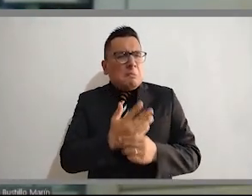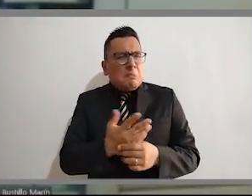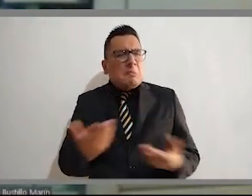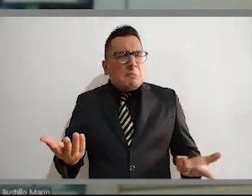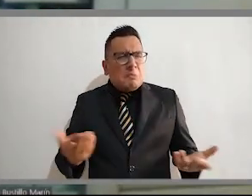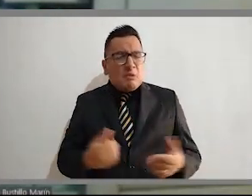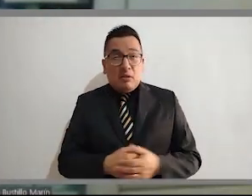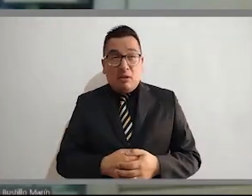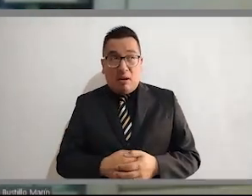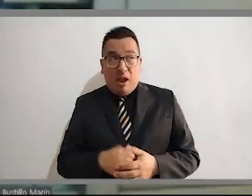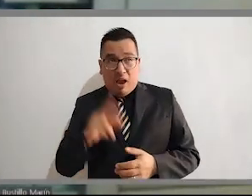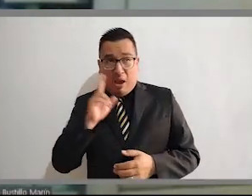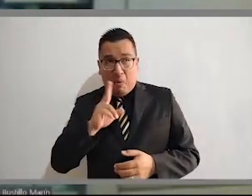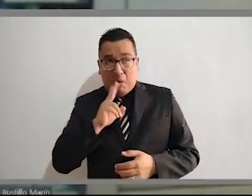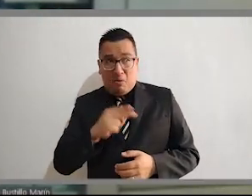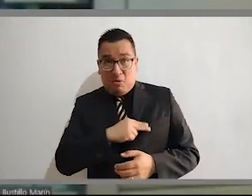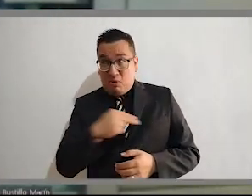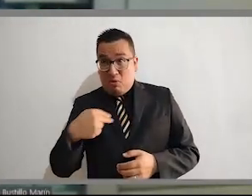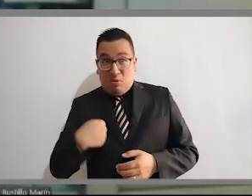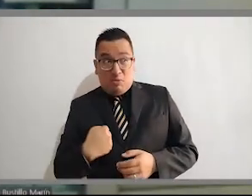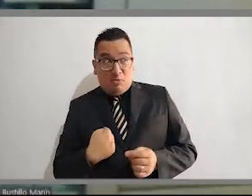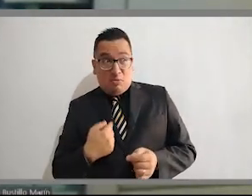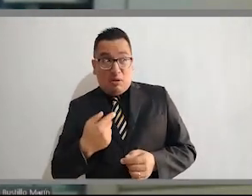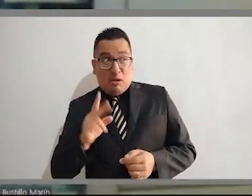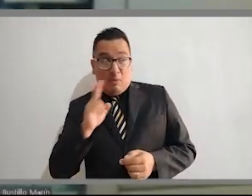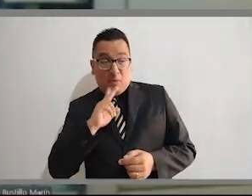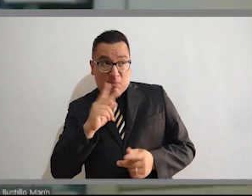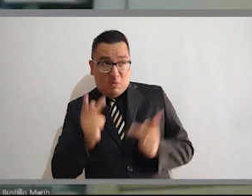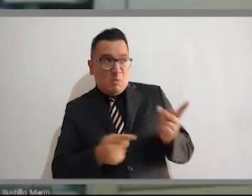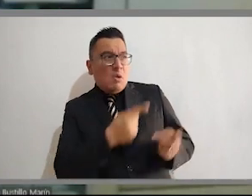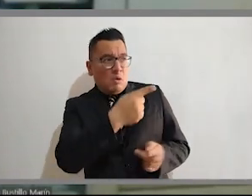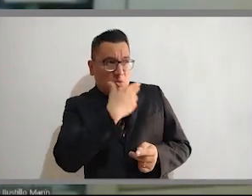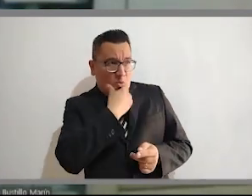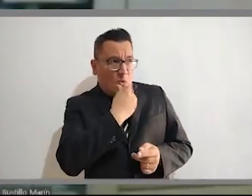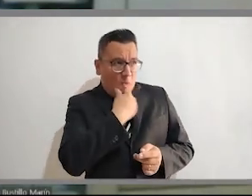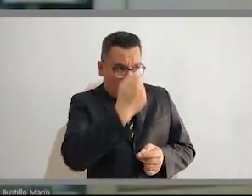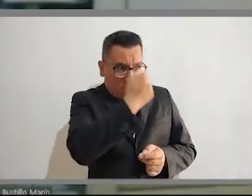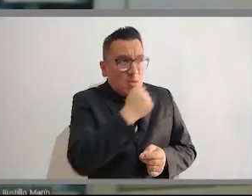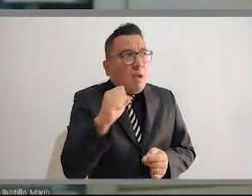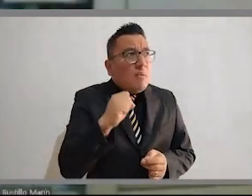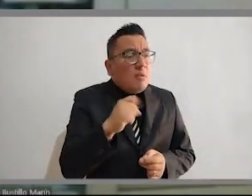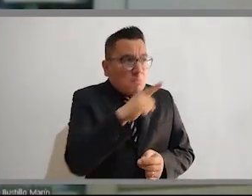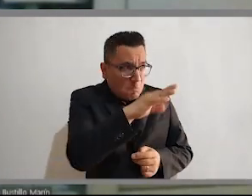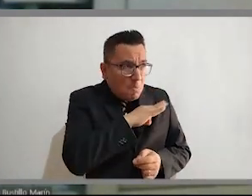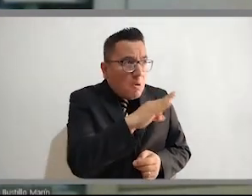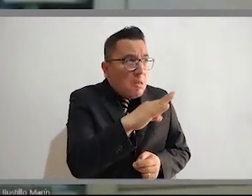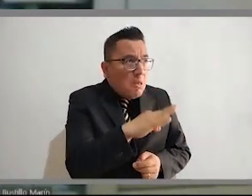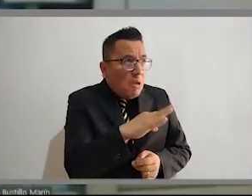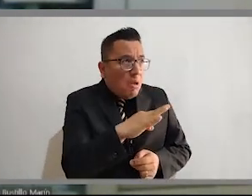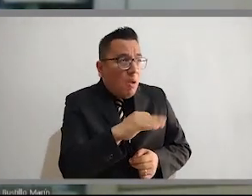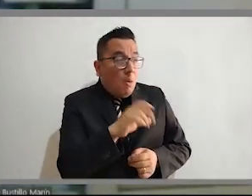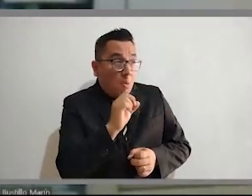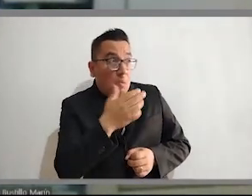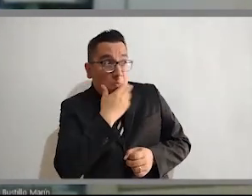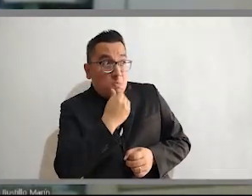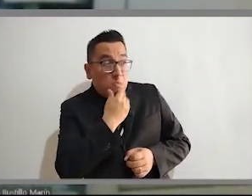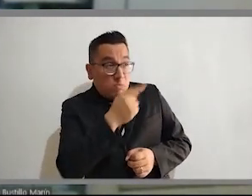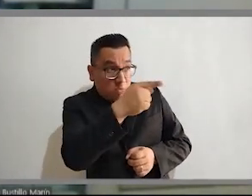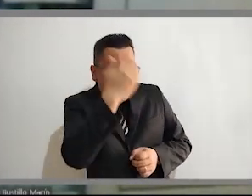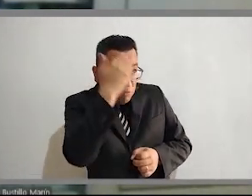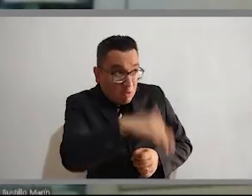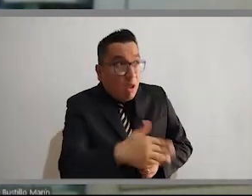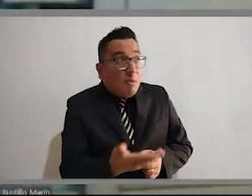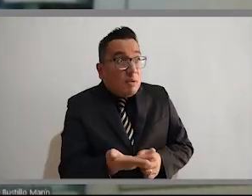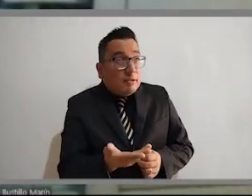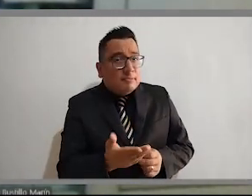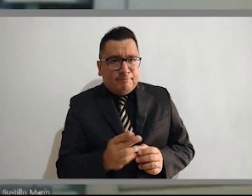Y alguna vez también, pues las políticas que se han decidido a través del tiempo, a cualquier nivel